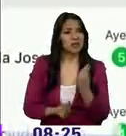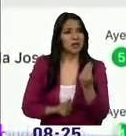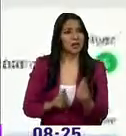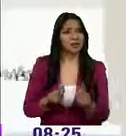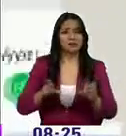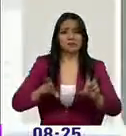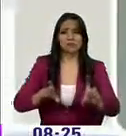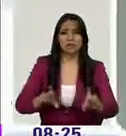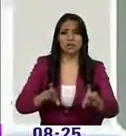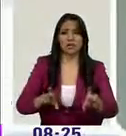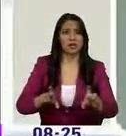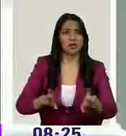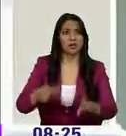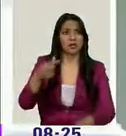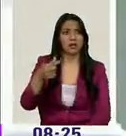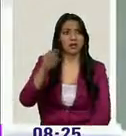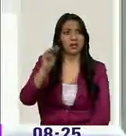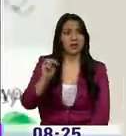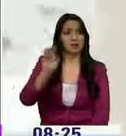placa el auto,